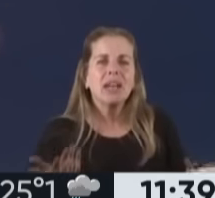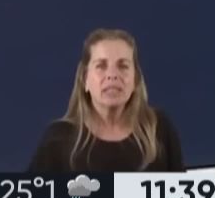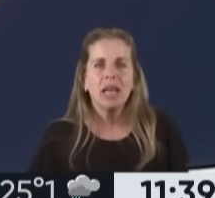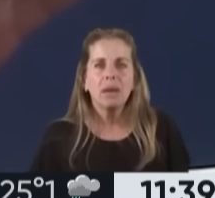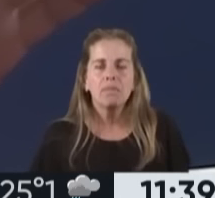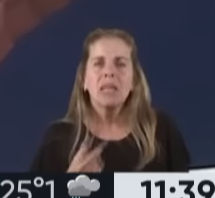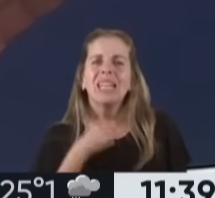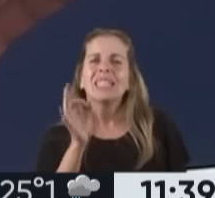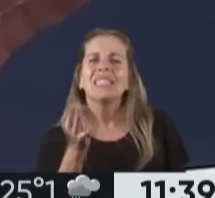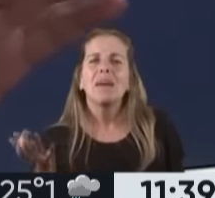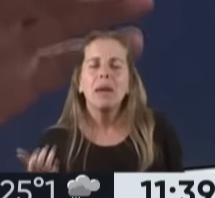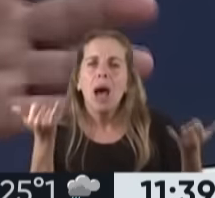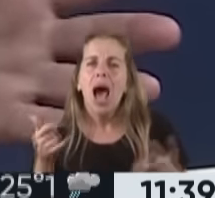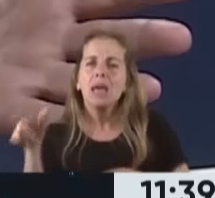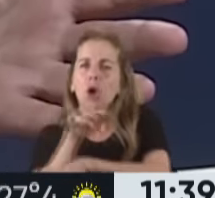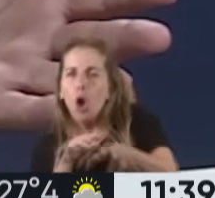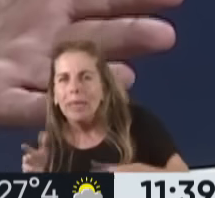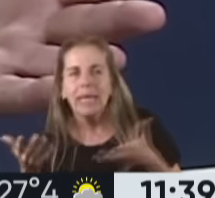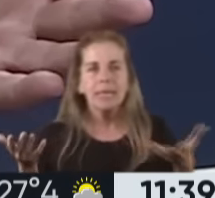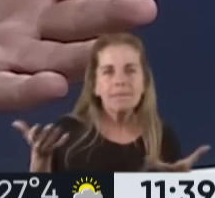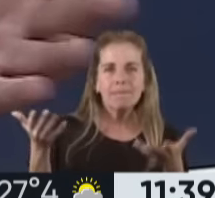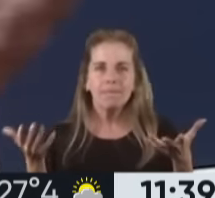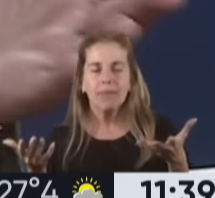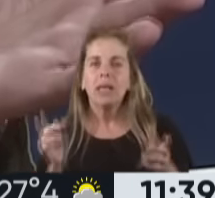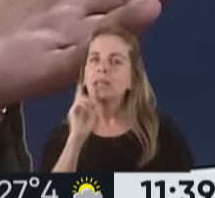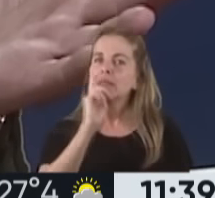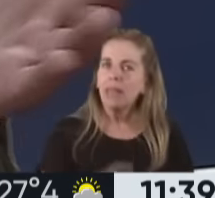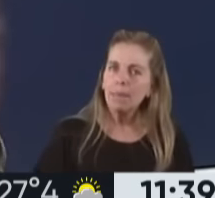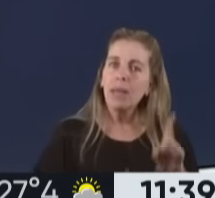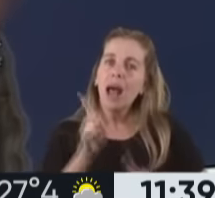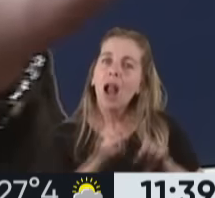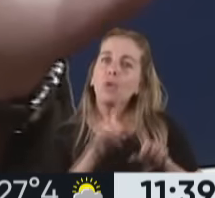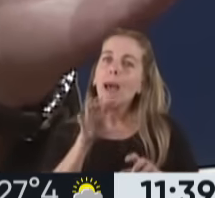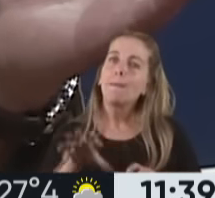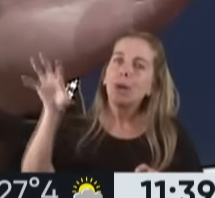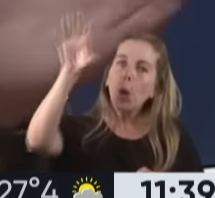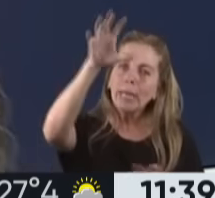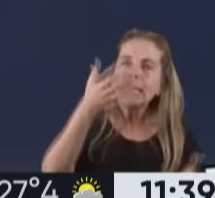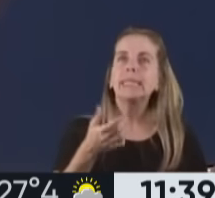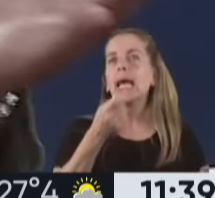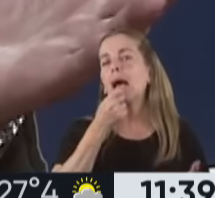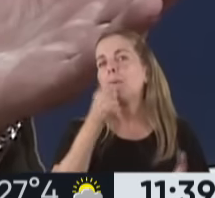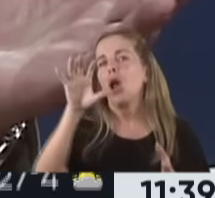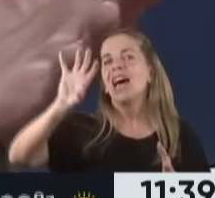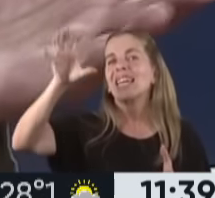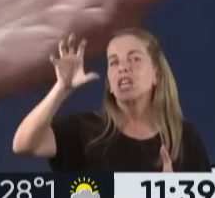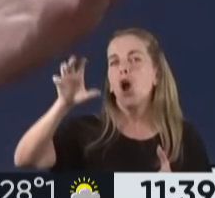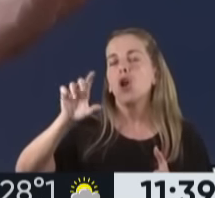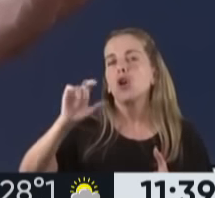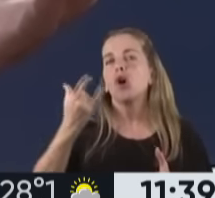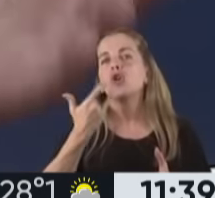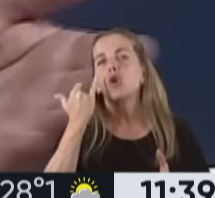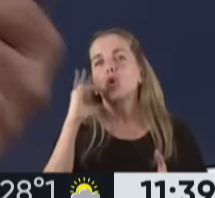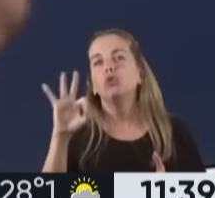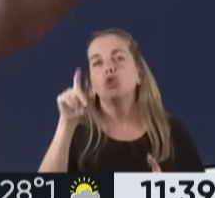genera siempre ese comentario. Y además está pasando que algunas provincias, como las de Cuyo, que están con algún